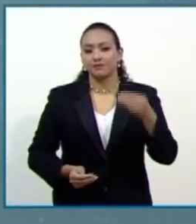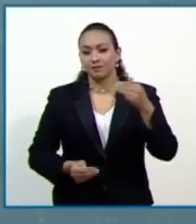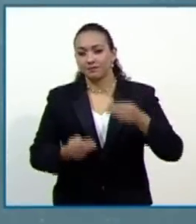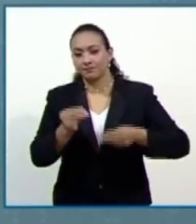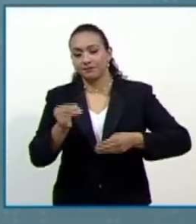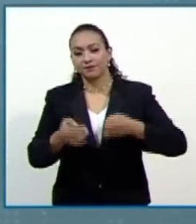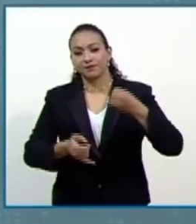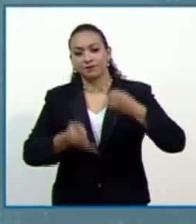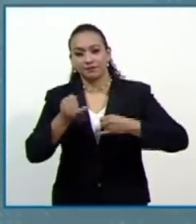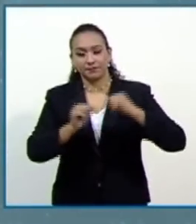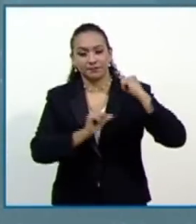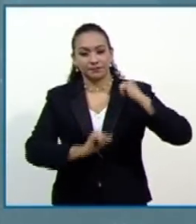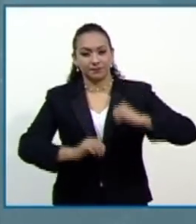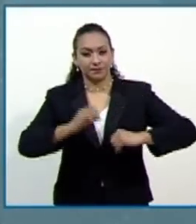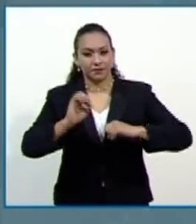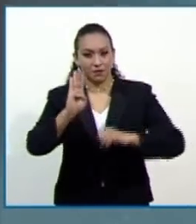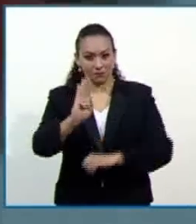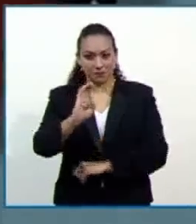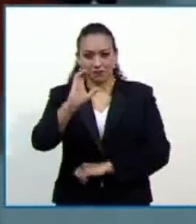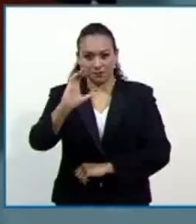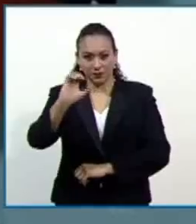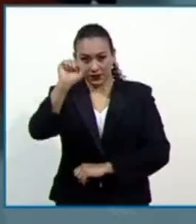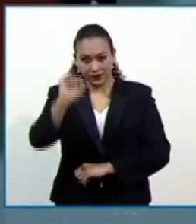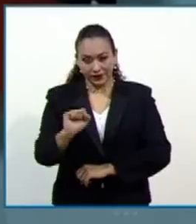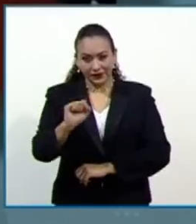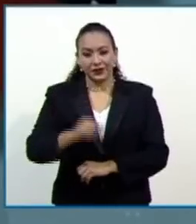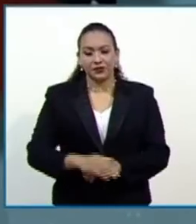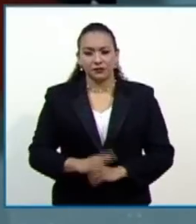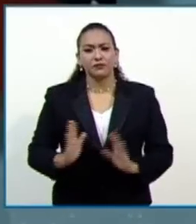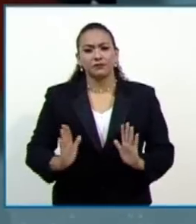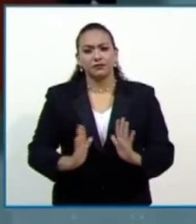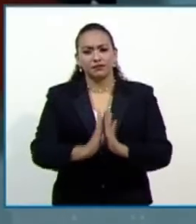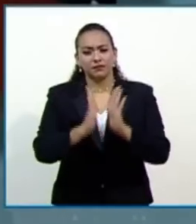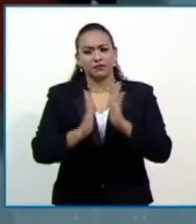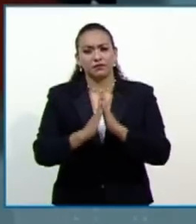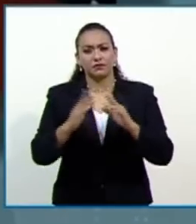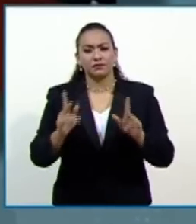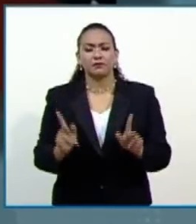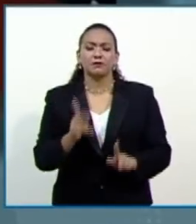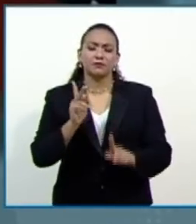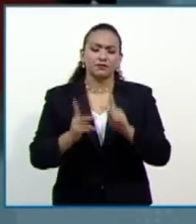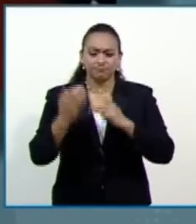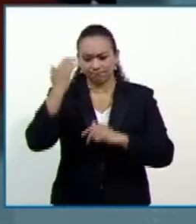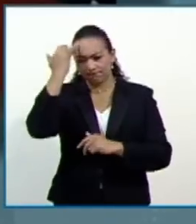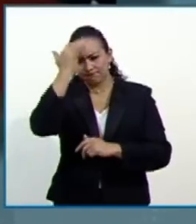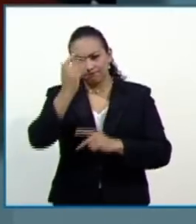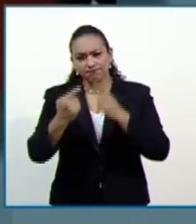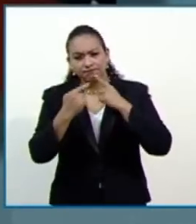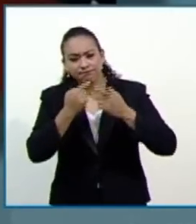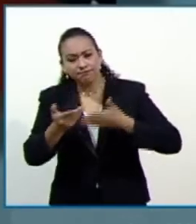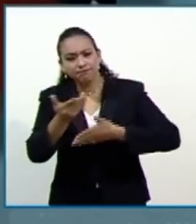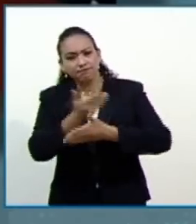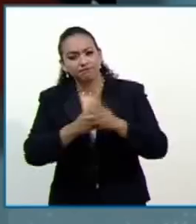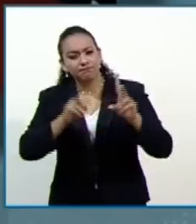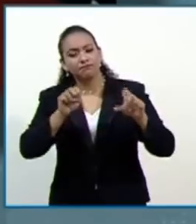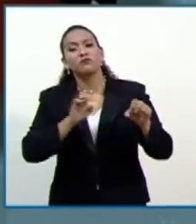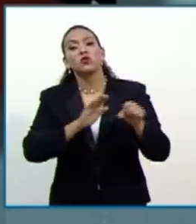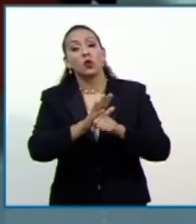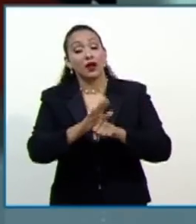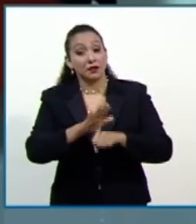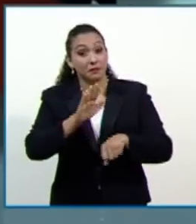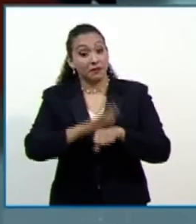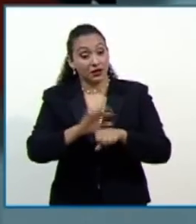Magistrados y jueces del Poder Judicial de Baja California Sur participan en el conversatorio de reflexión y análisis sobre los temas